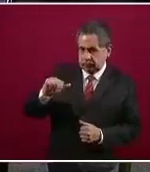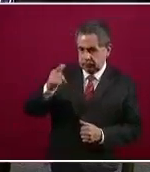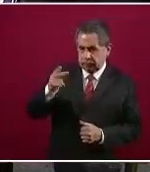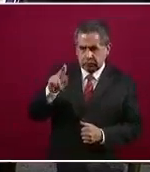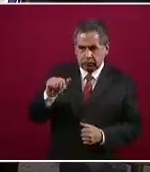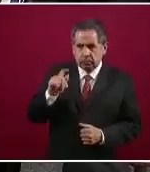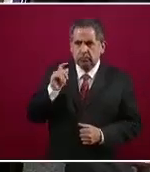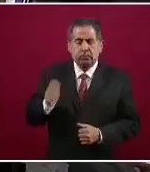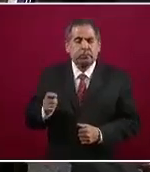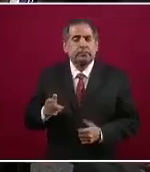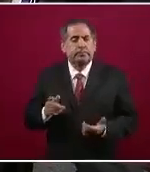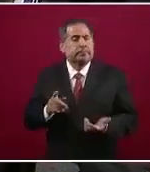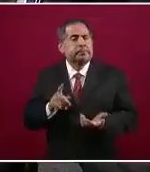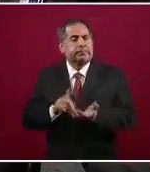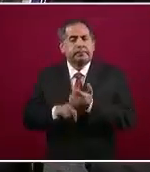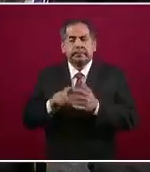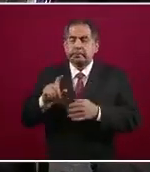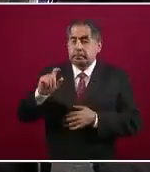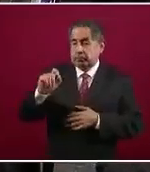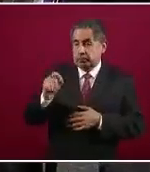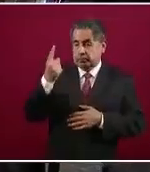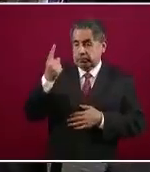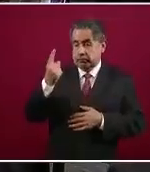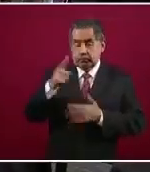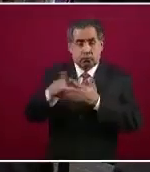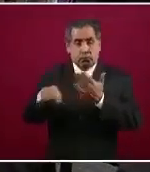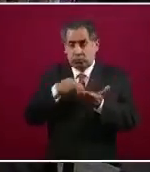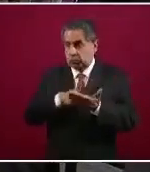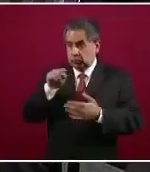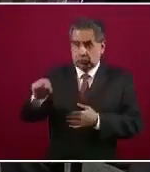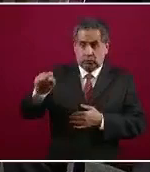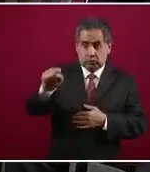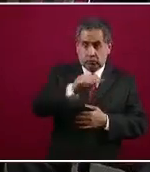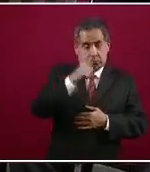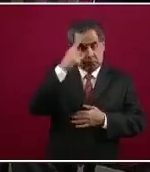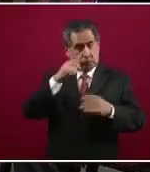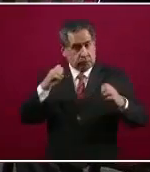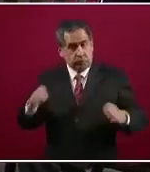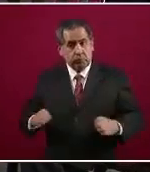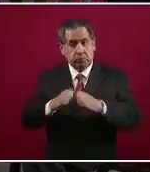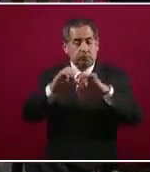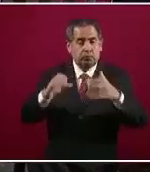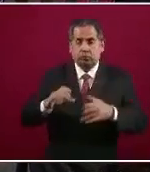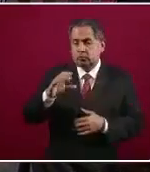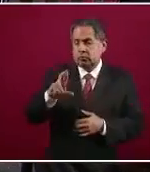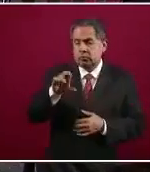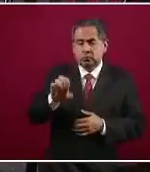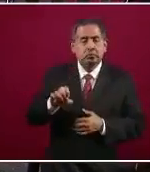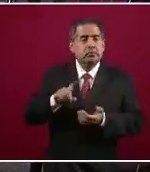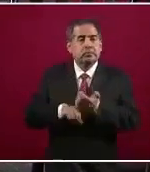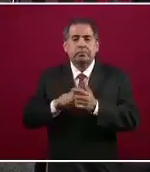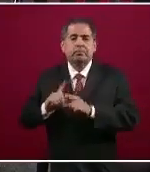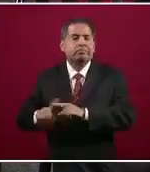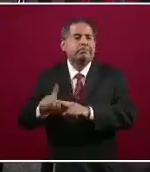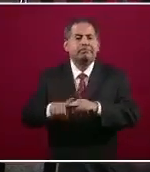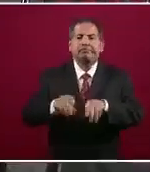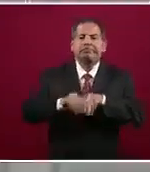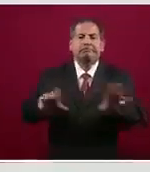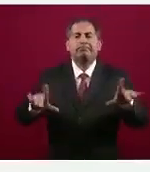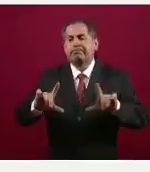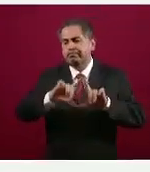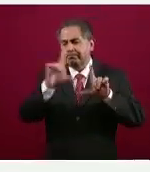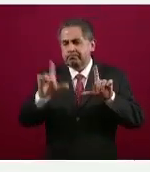solo posee 21 centros de operación de emergencia, se llaman los CRAES, distribuidos en todo el territorio